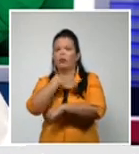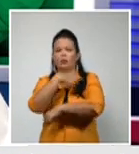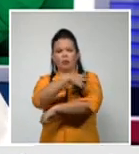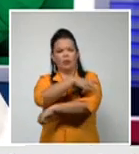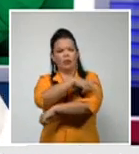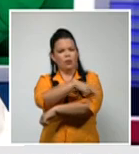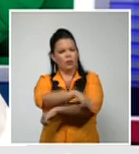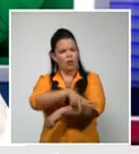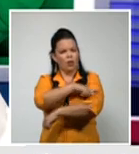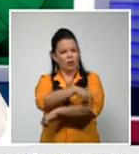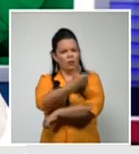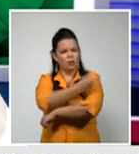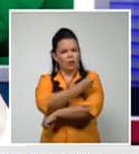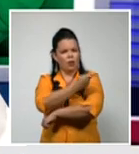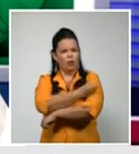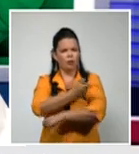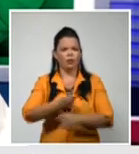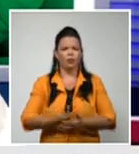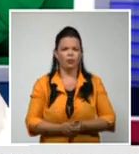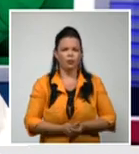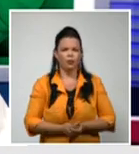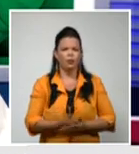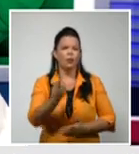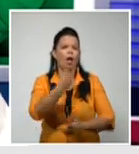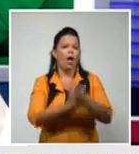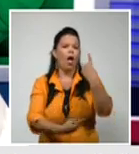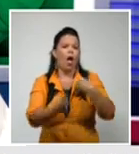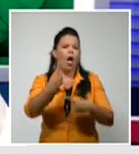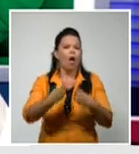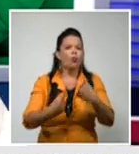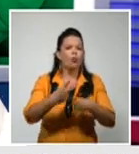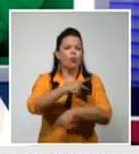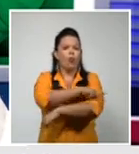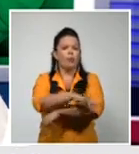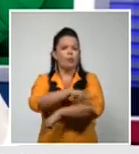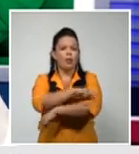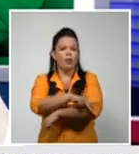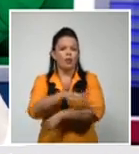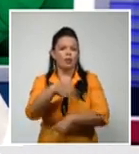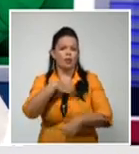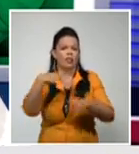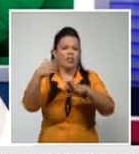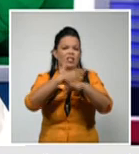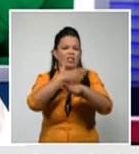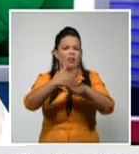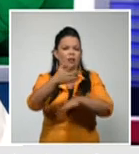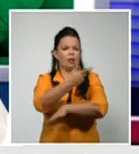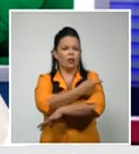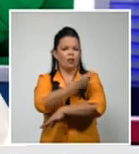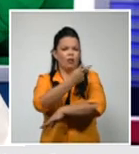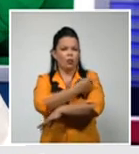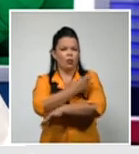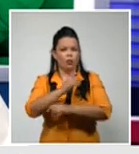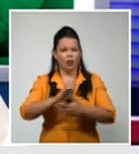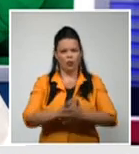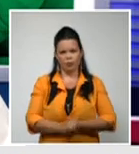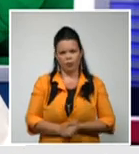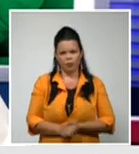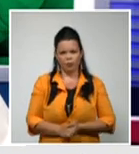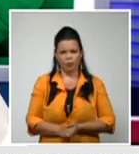algunos países que aplican varios tipos de vacunas, AstraZeneca, Pfizer,